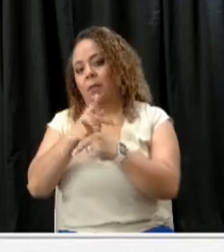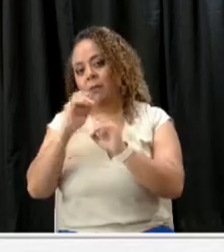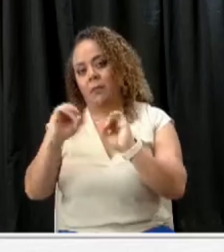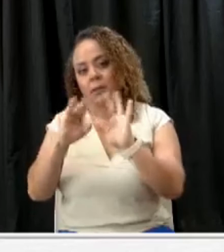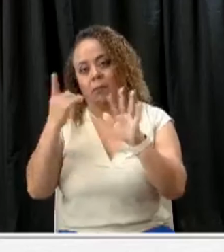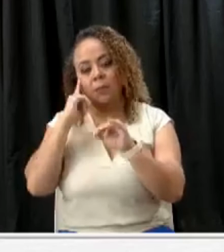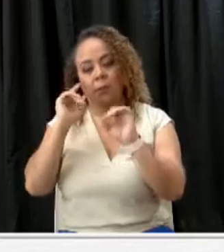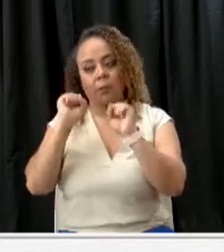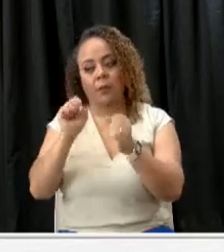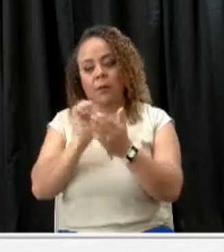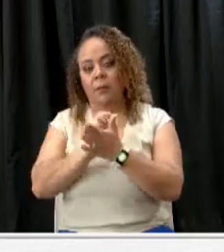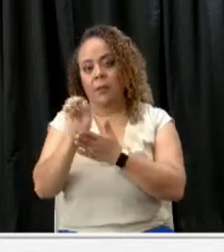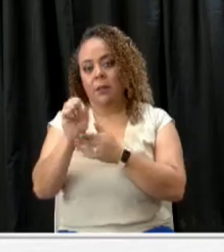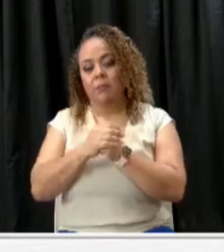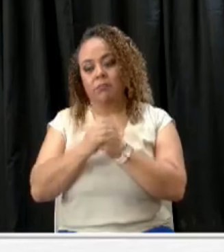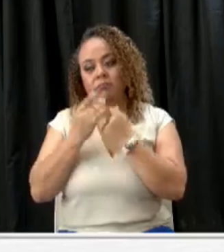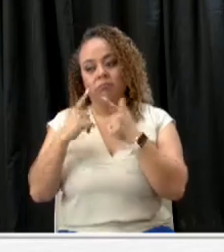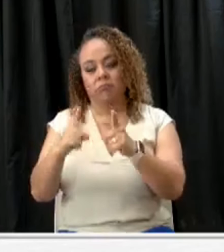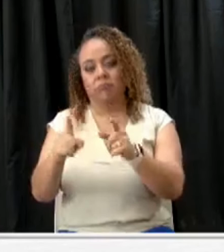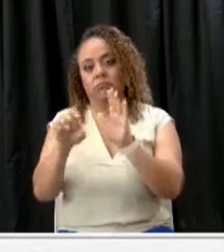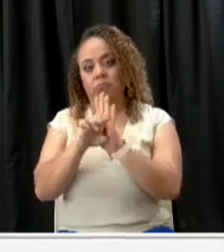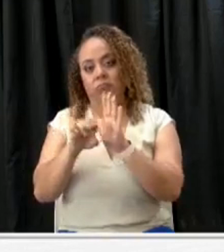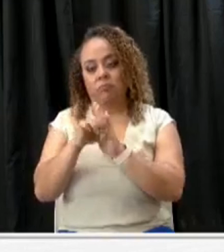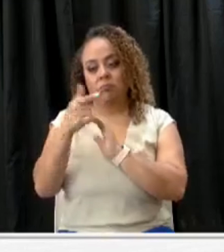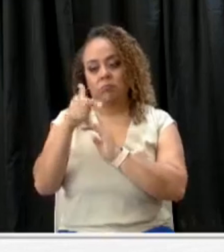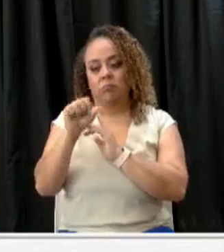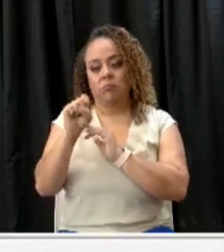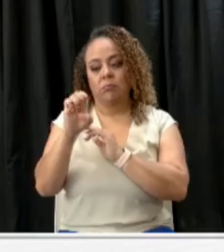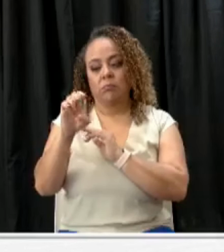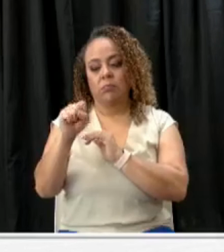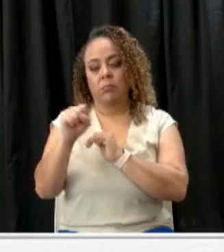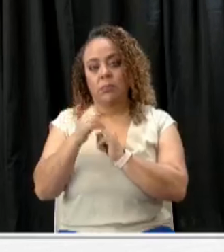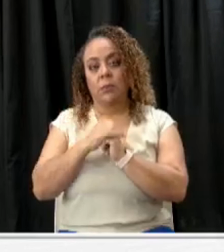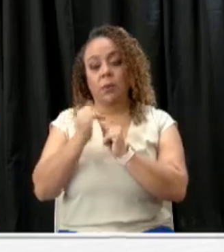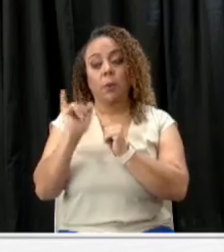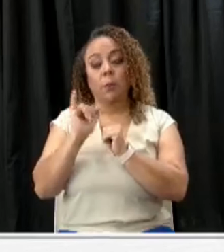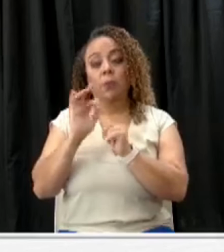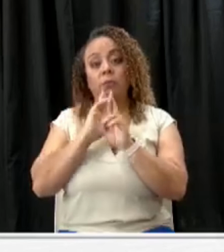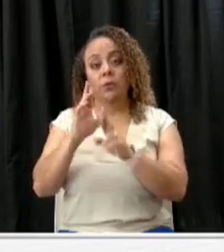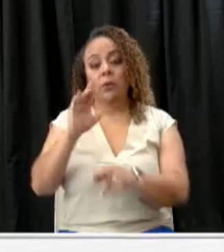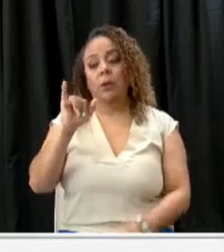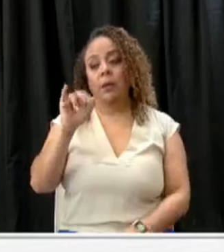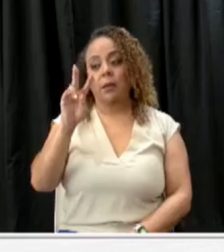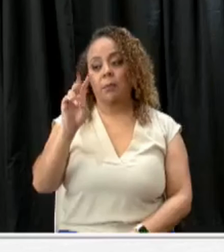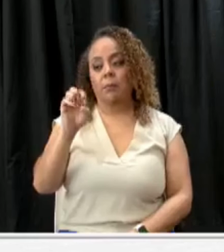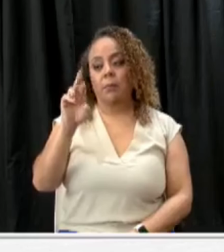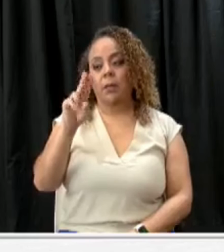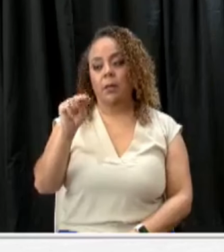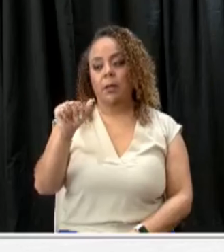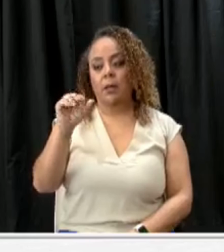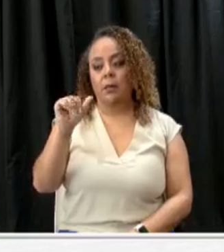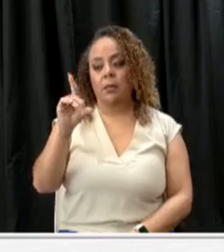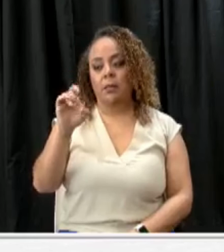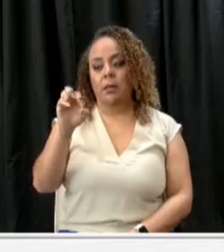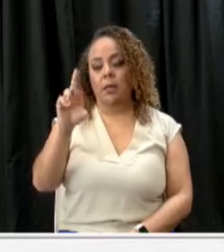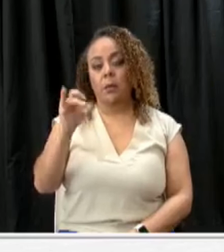para evitar la generación, por ejemplo, de gases de efecto invernadero. Nosotros actualmente estamos